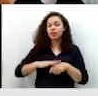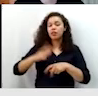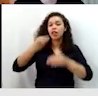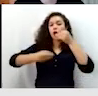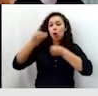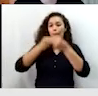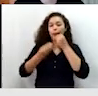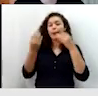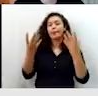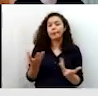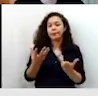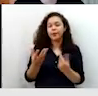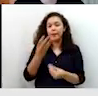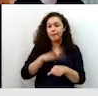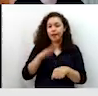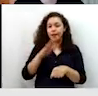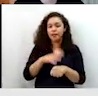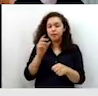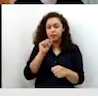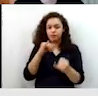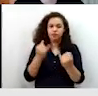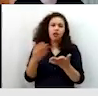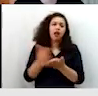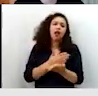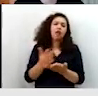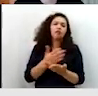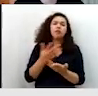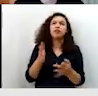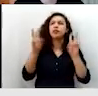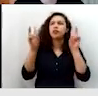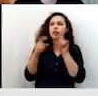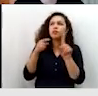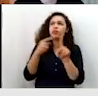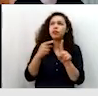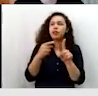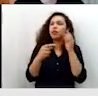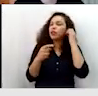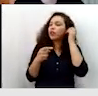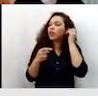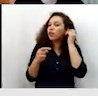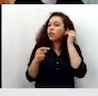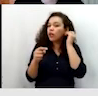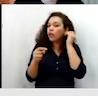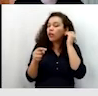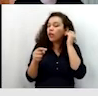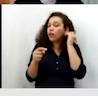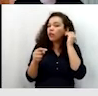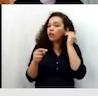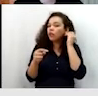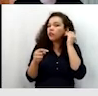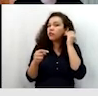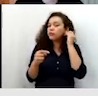alimentos que se está dando. Aparte también eso tiene que ver mucho con pues con el crecimiento industrial que está